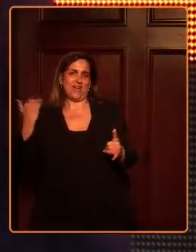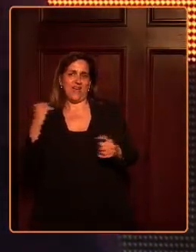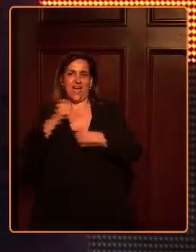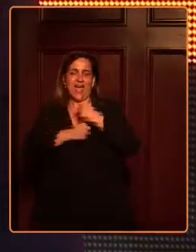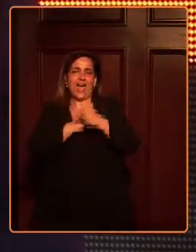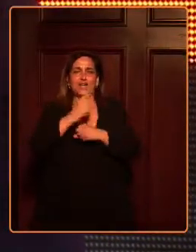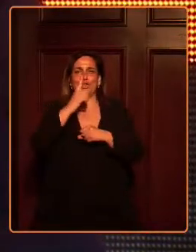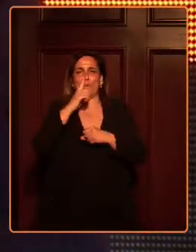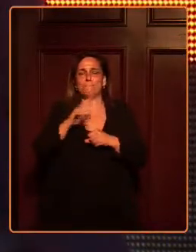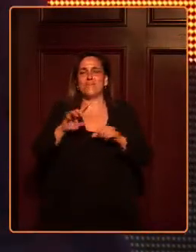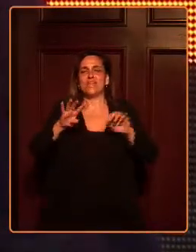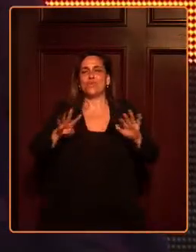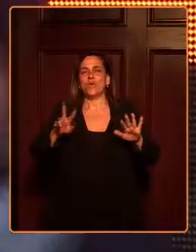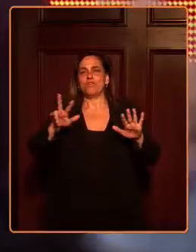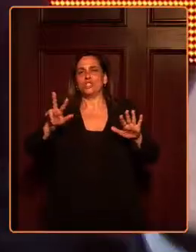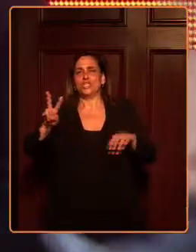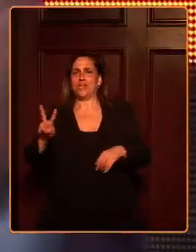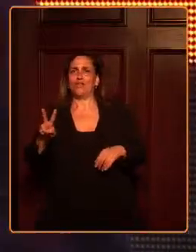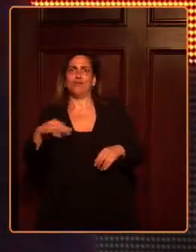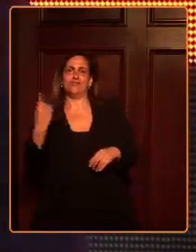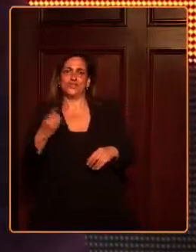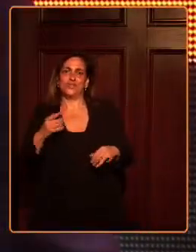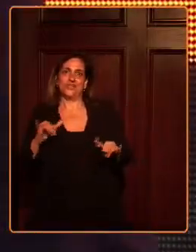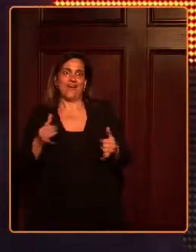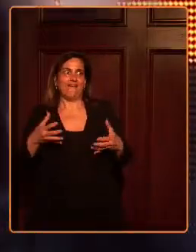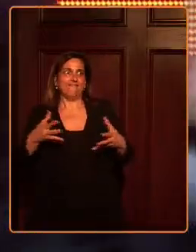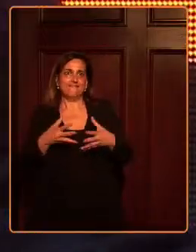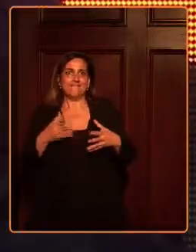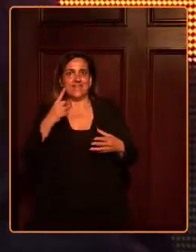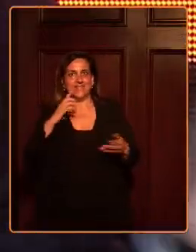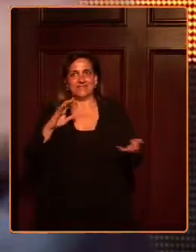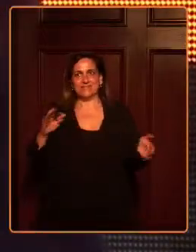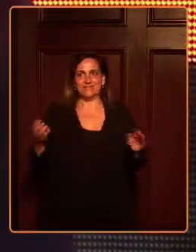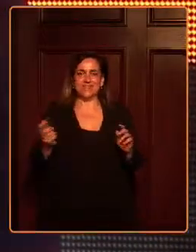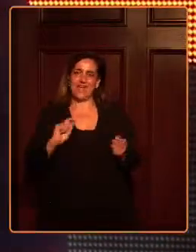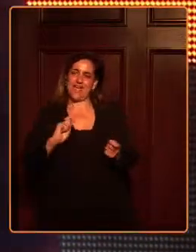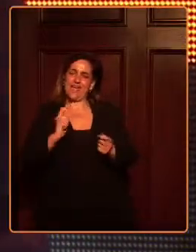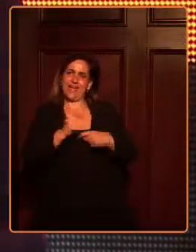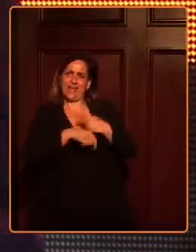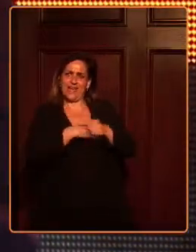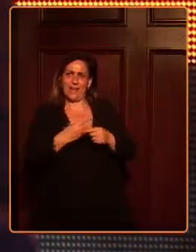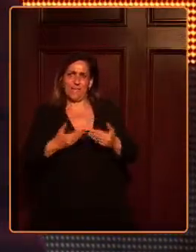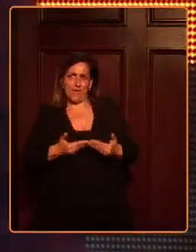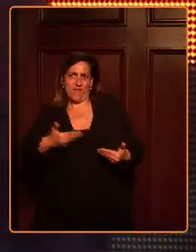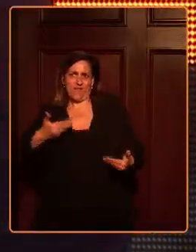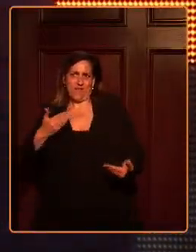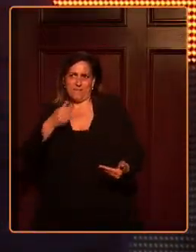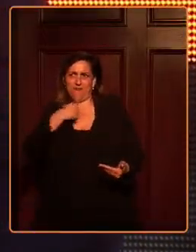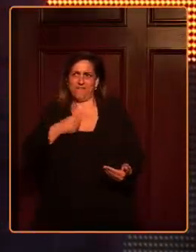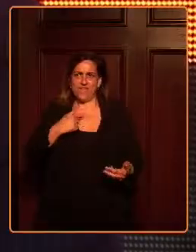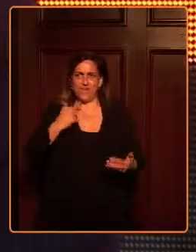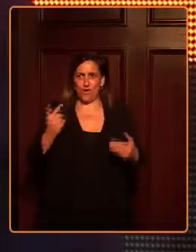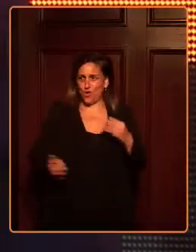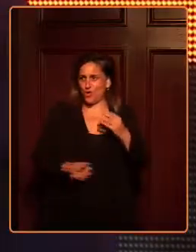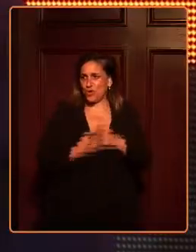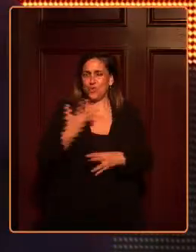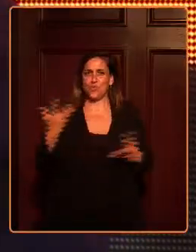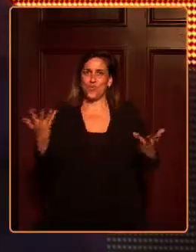82, o sea que pude tener el lujo de vivir ambos mundos, ¿no? El analógico y el digital y ahora el que se viene.